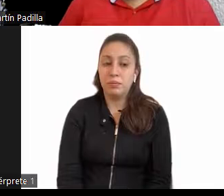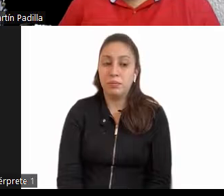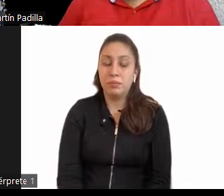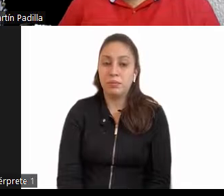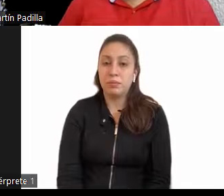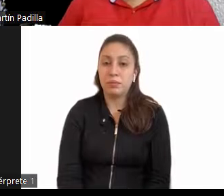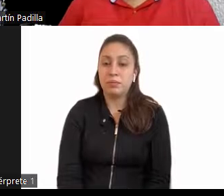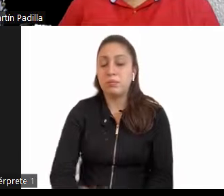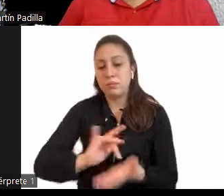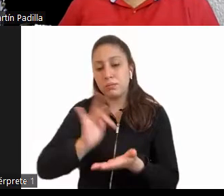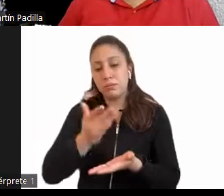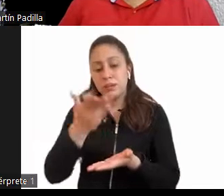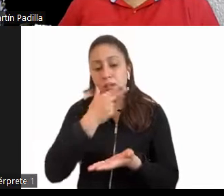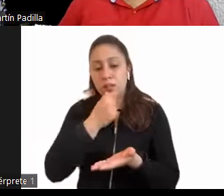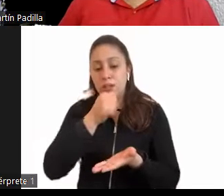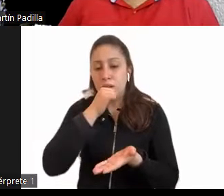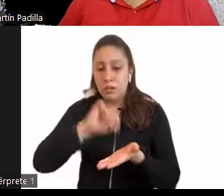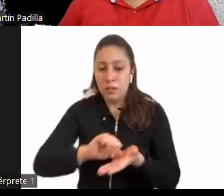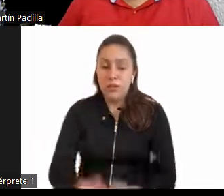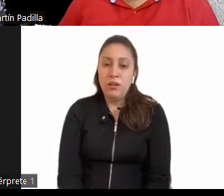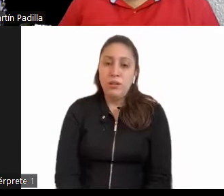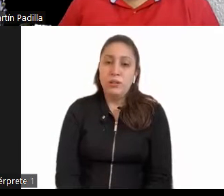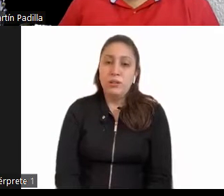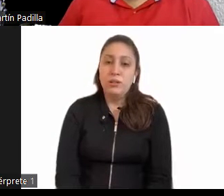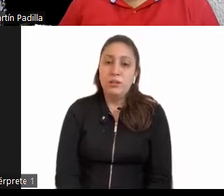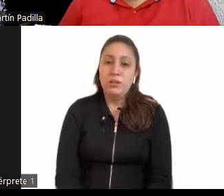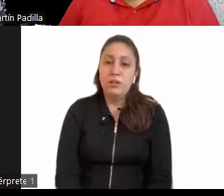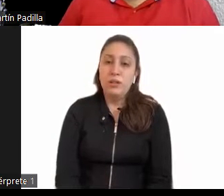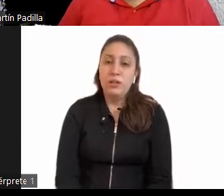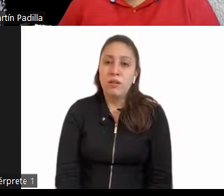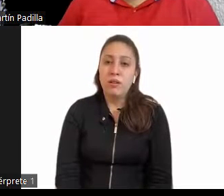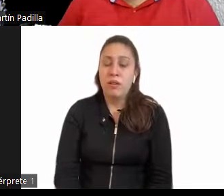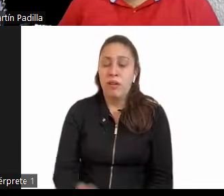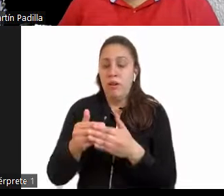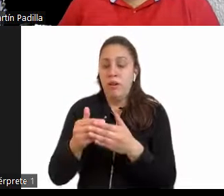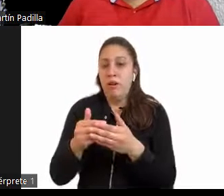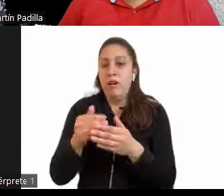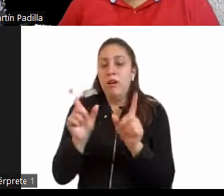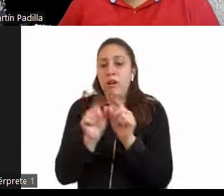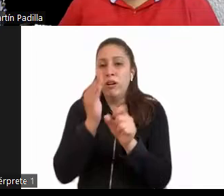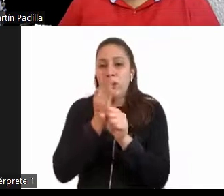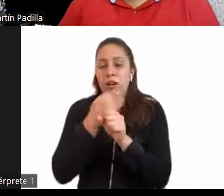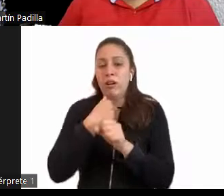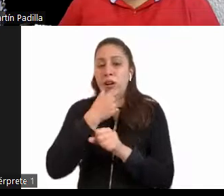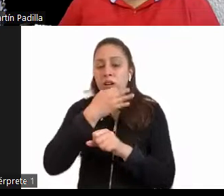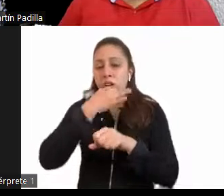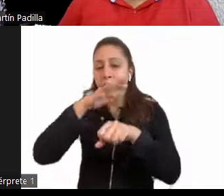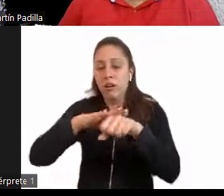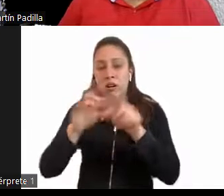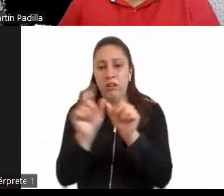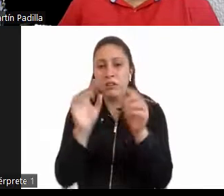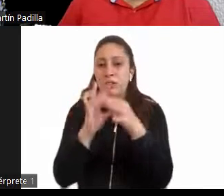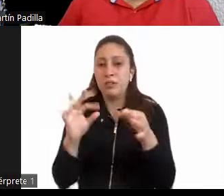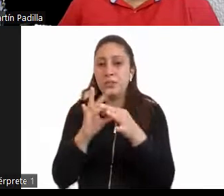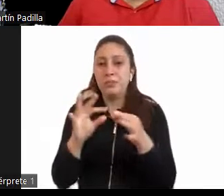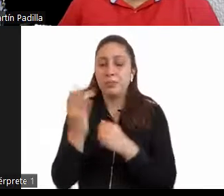gracias, diputado secretario. Antes de continuar, quisiera ver si me permiten hacerles un comentario. En tiempo